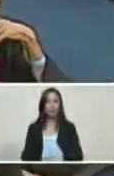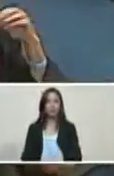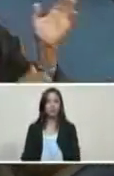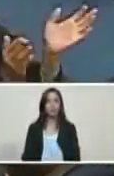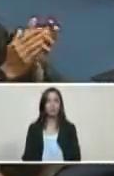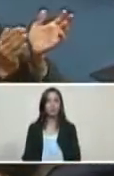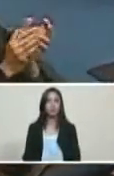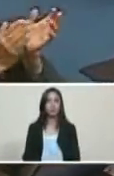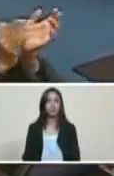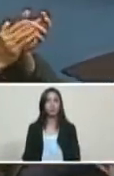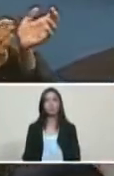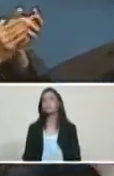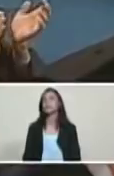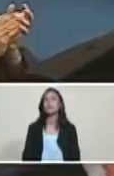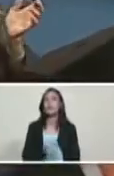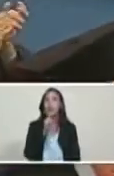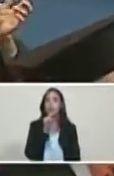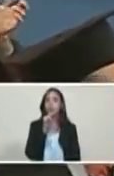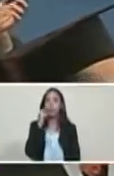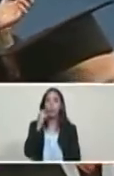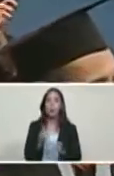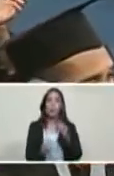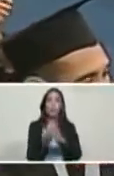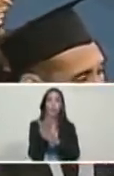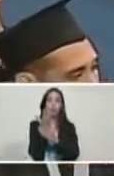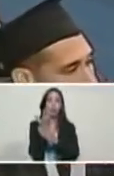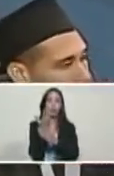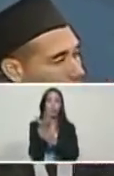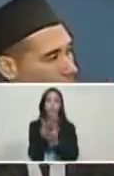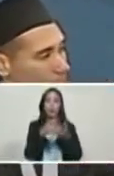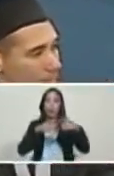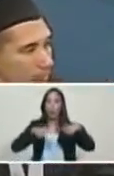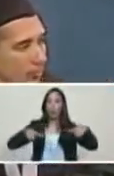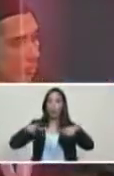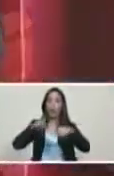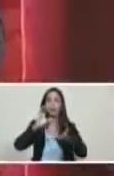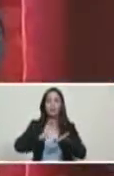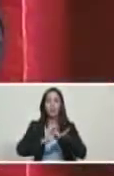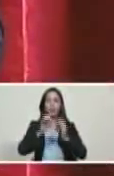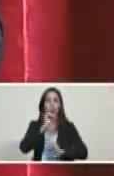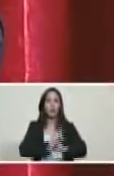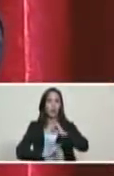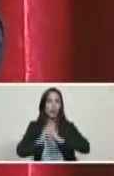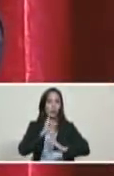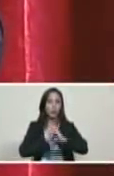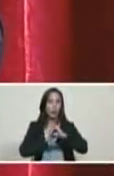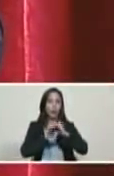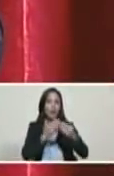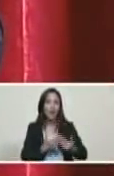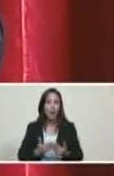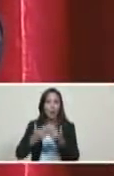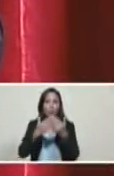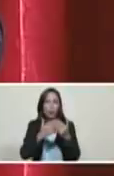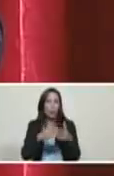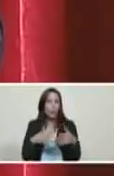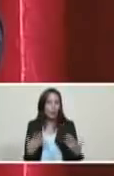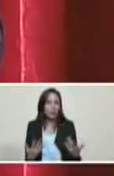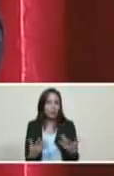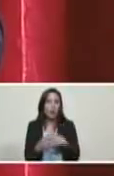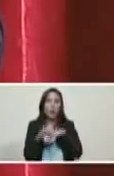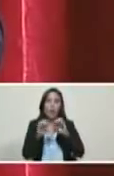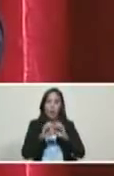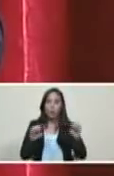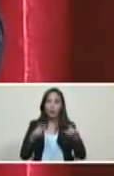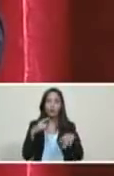Por eso anuncio la creación del Centro Internacional de Estudios para la Educación